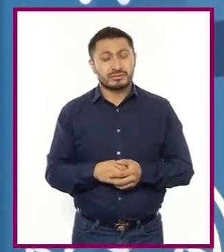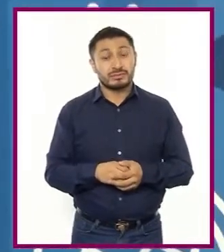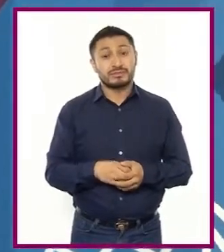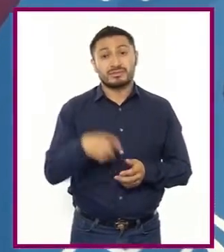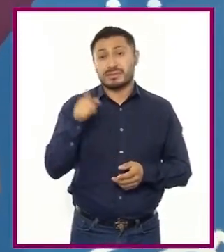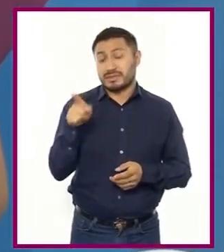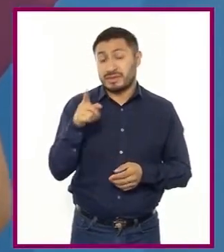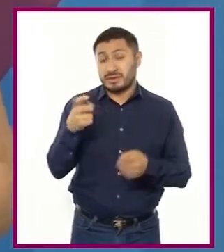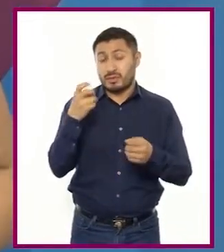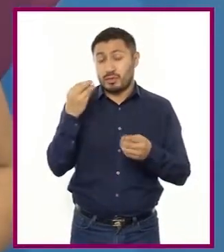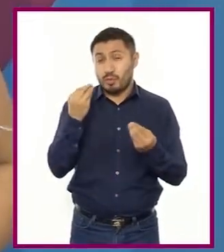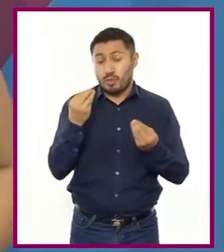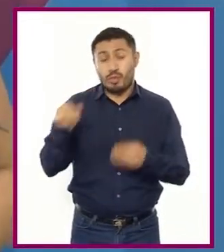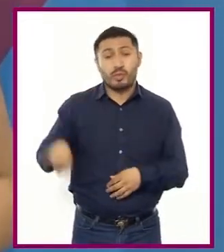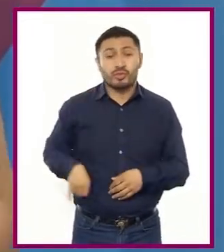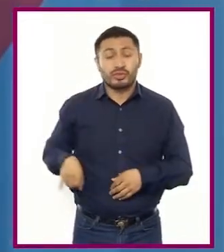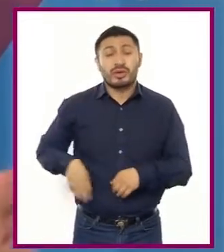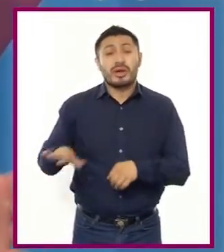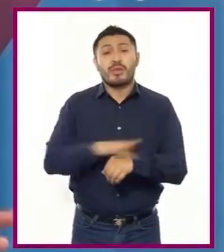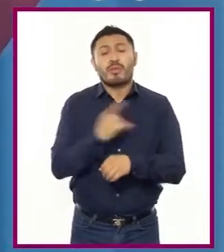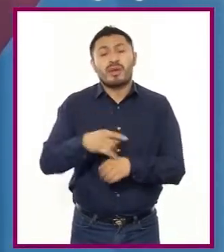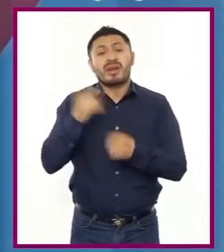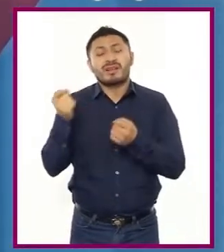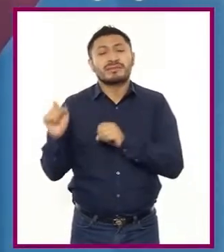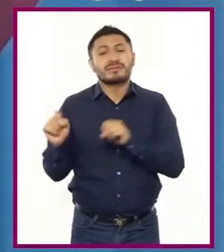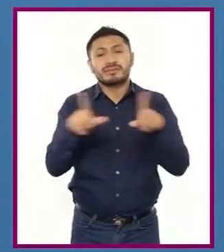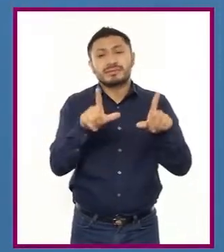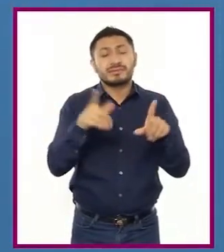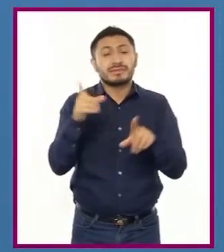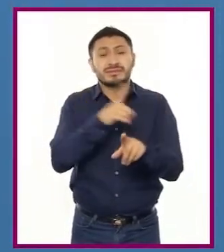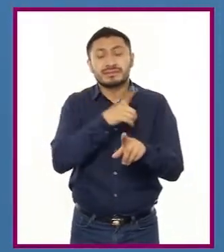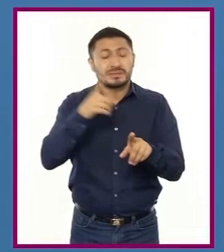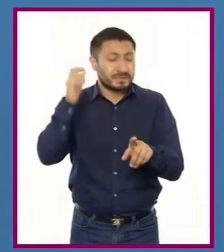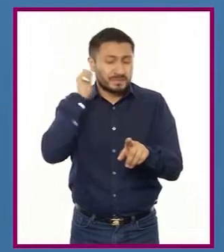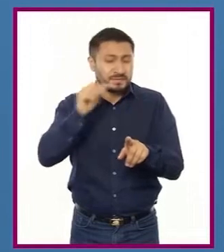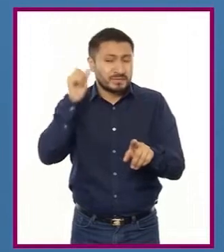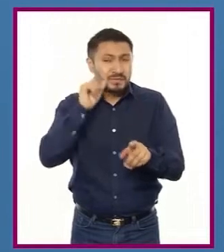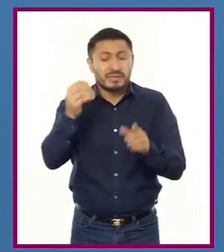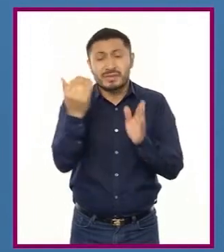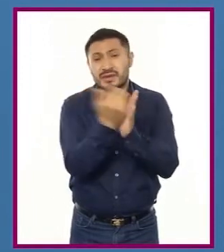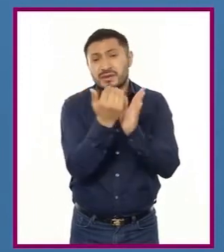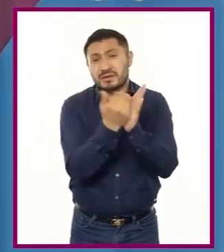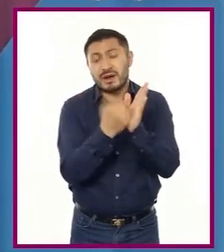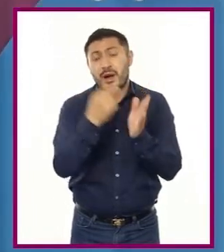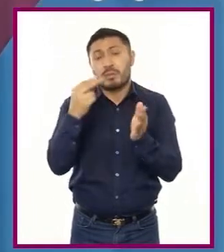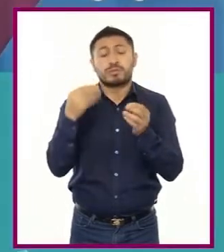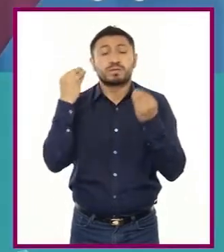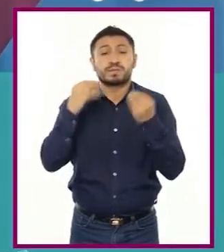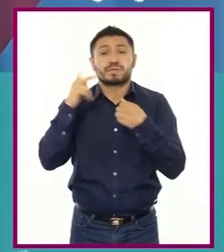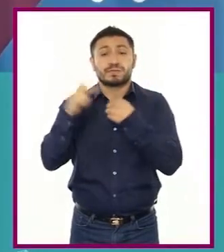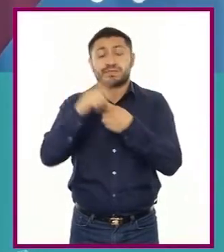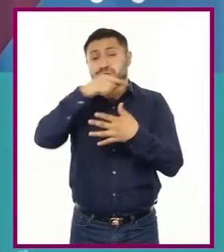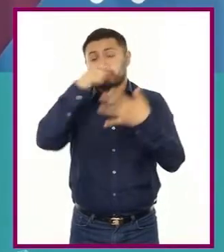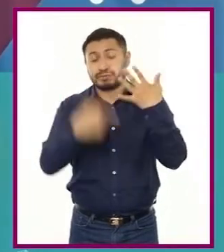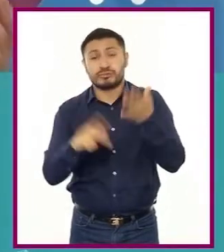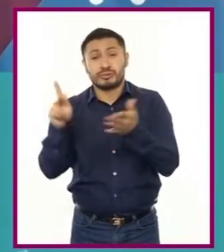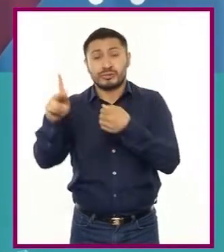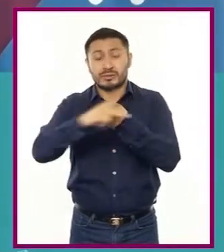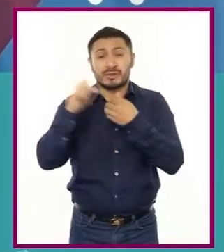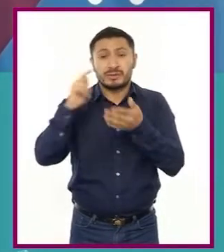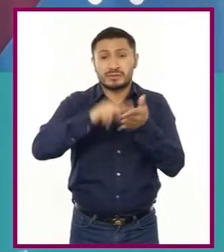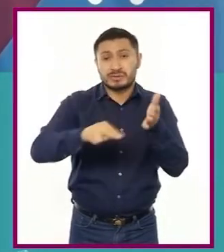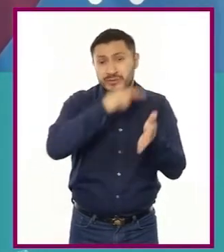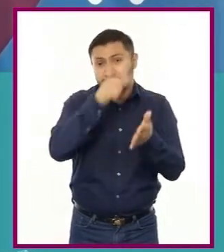muy interesante, ya que las declaraciones suelen ser firmadas por una gran cantidad de países y no generan